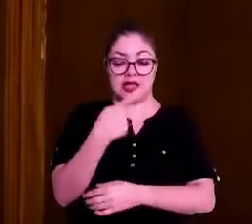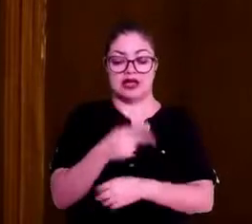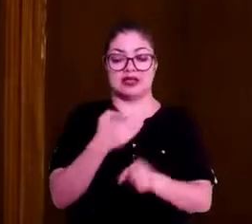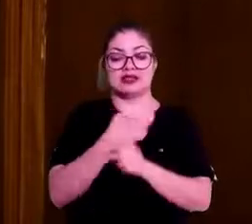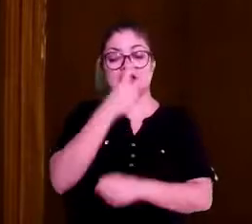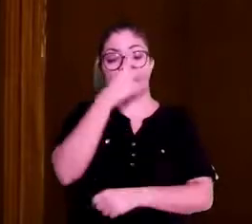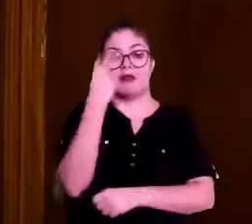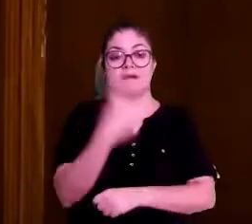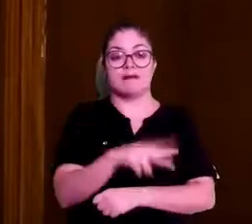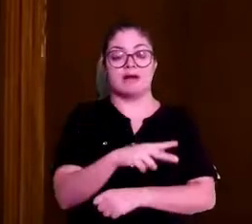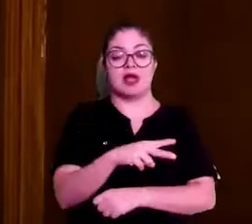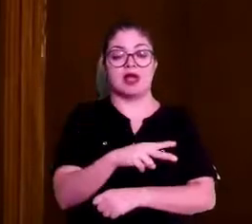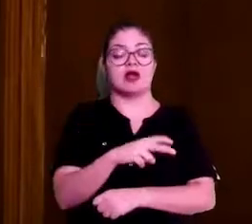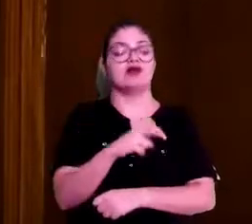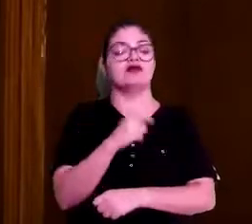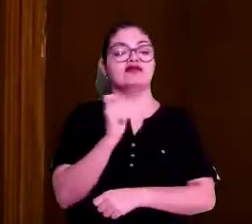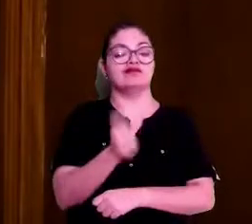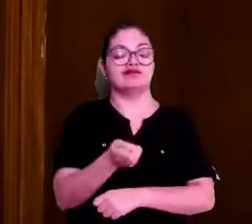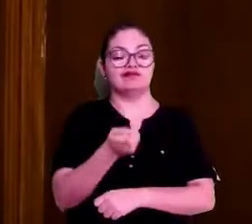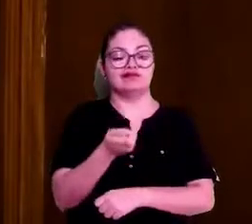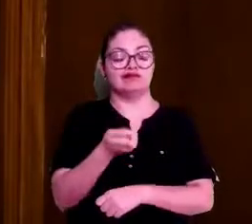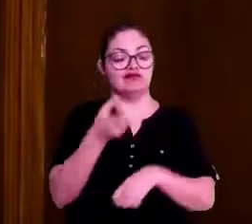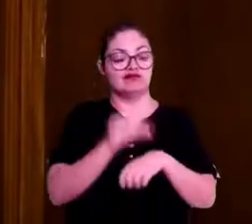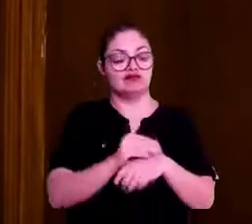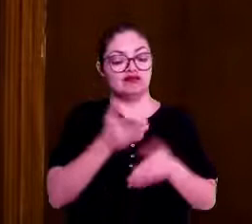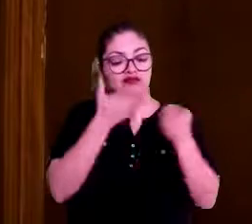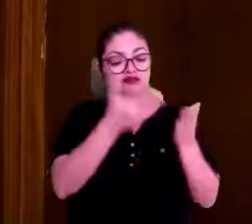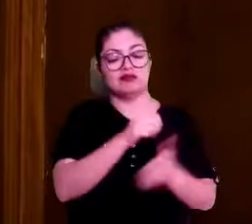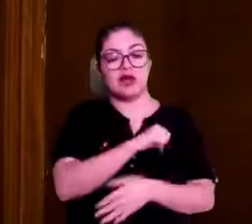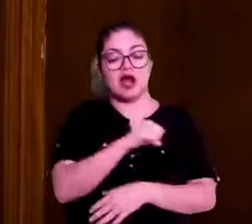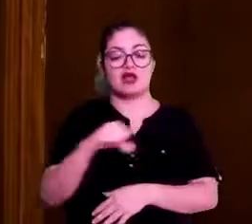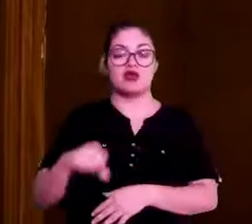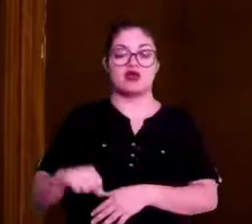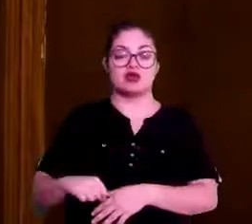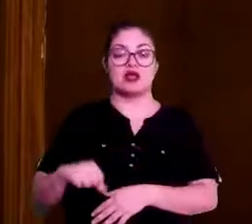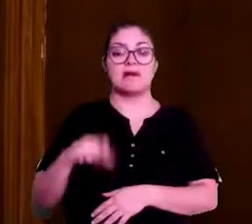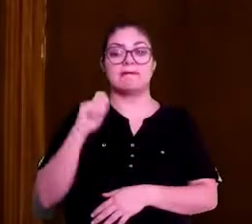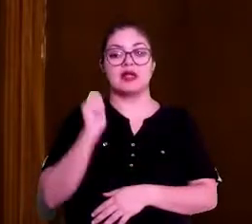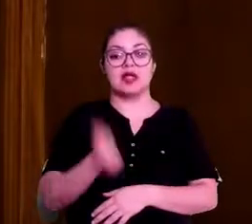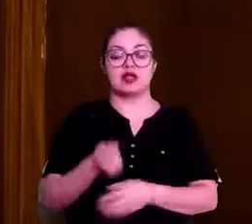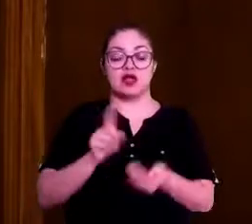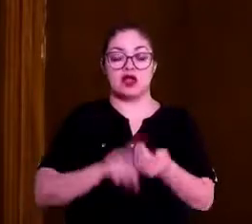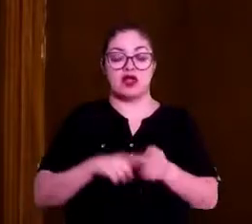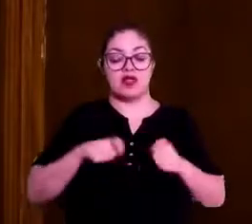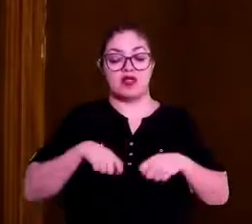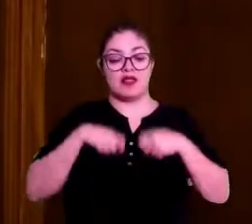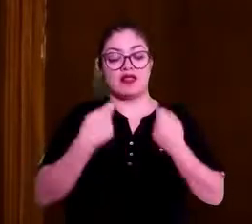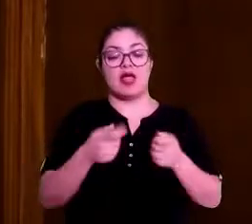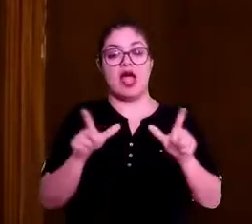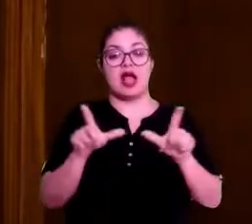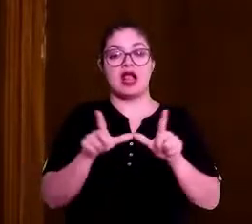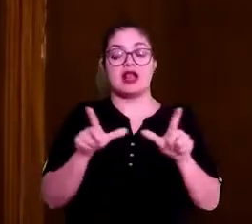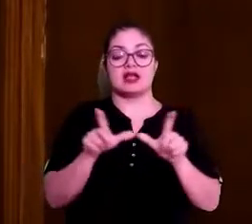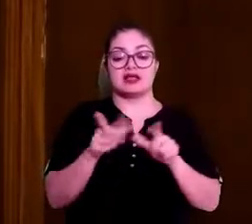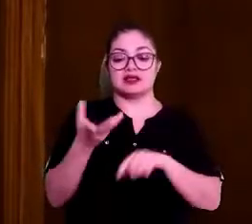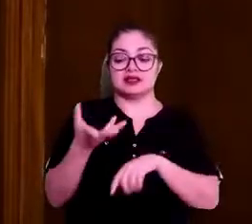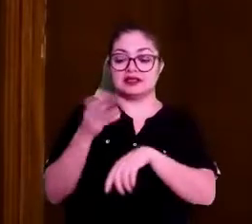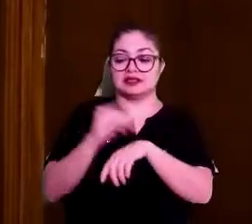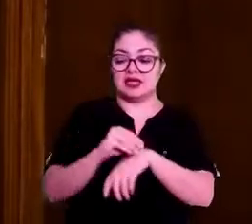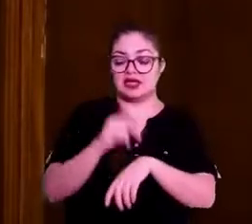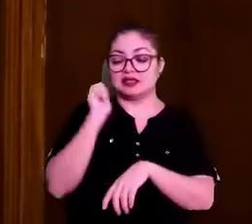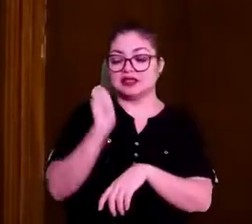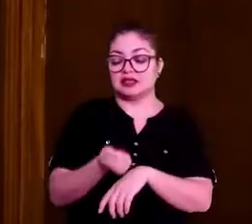México faculta a los ayuntamientos, entre otras cosas, a otorgar licencias de